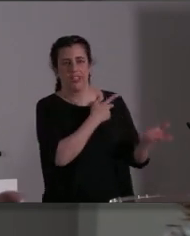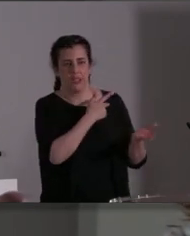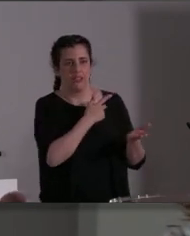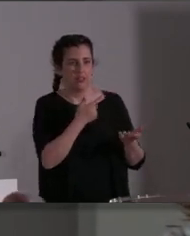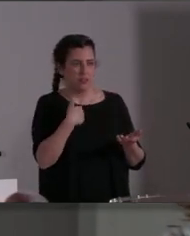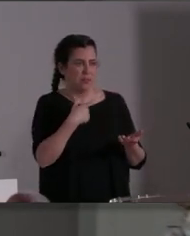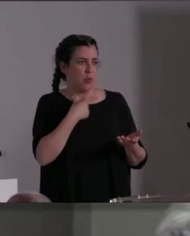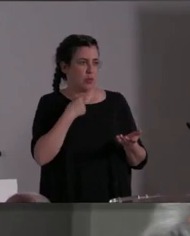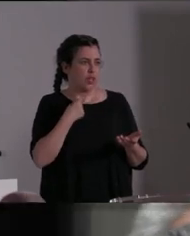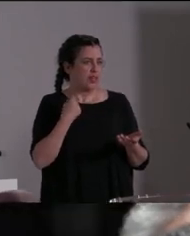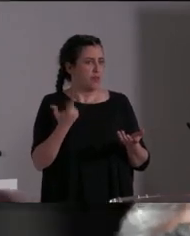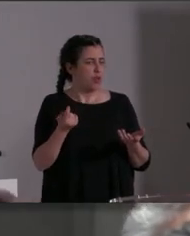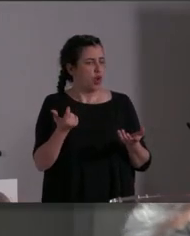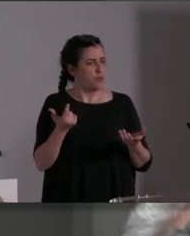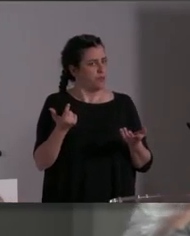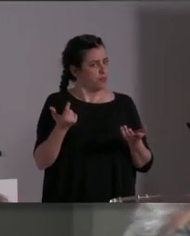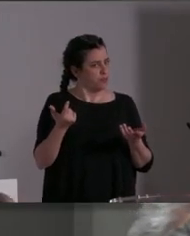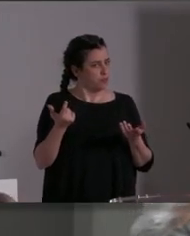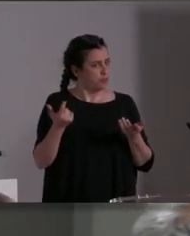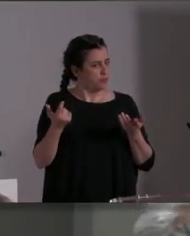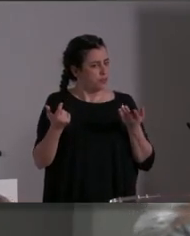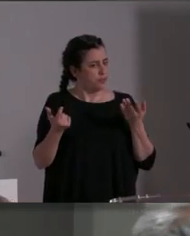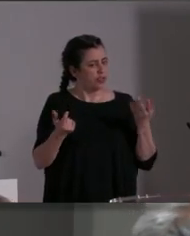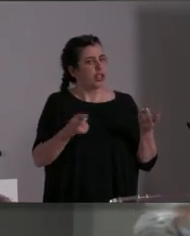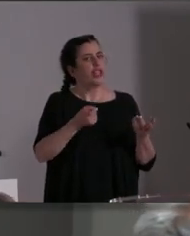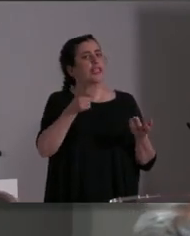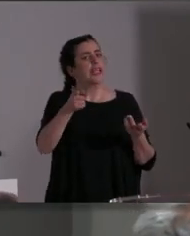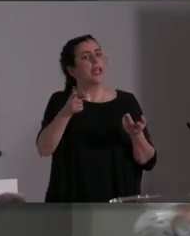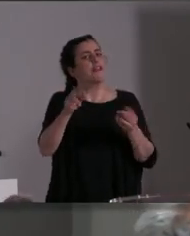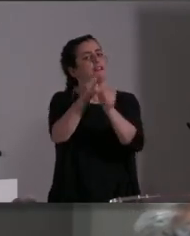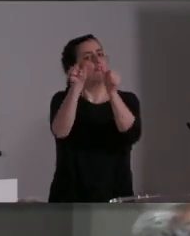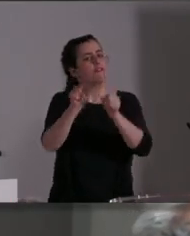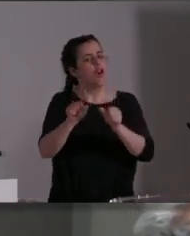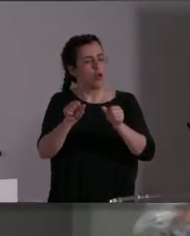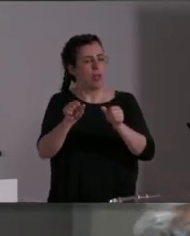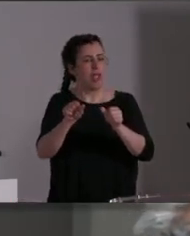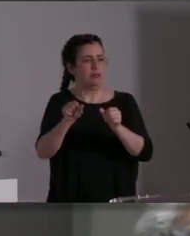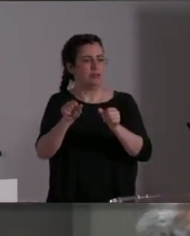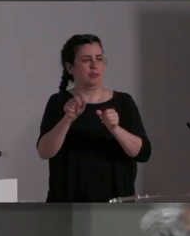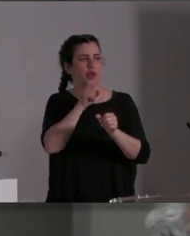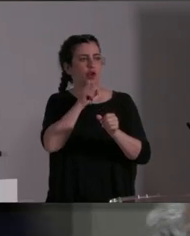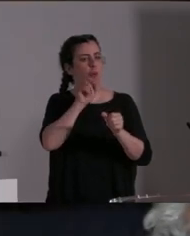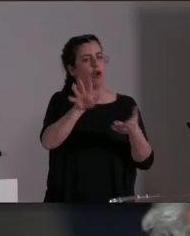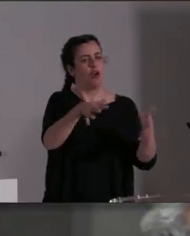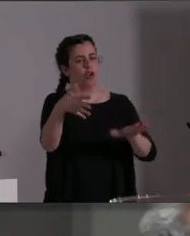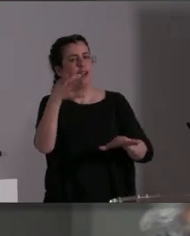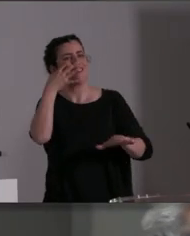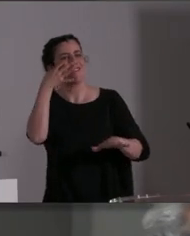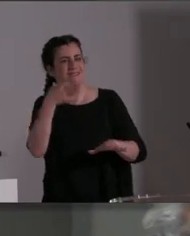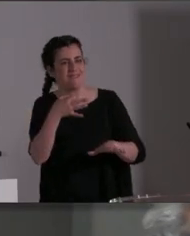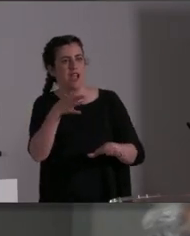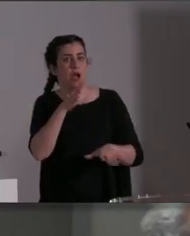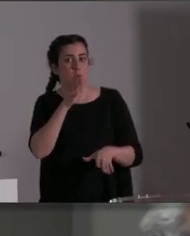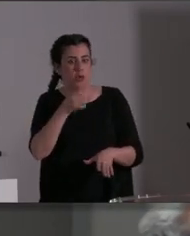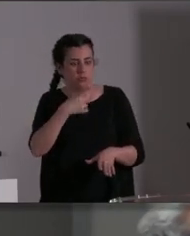gustaría que igual pudieras comentar un poco cómo se ha traducido ese modelo a nivel de cómo, porque me imagino que nuestras personas son